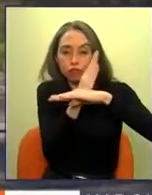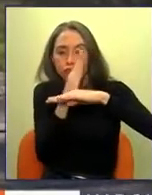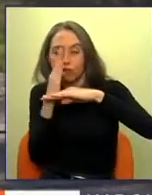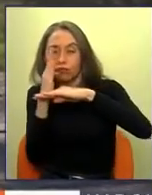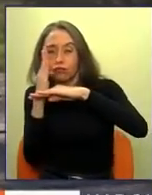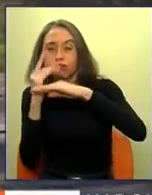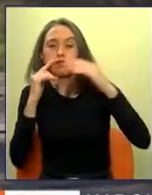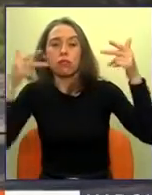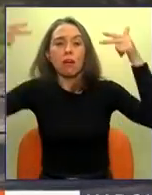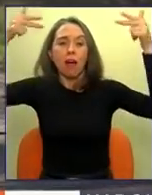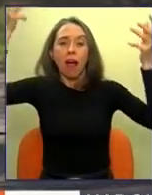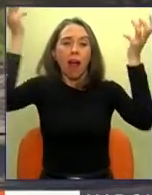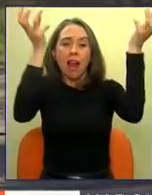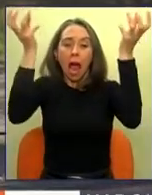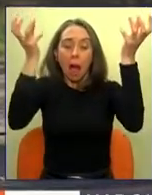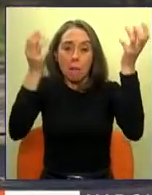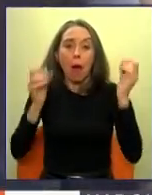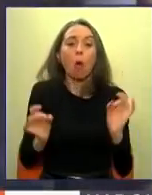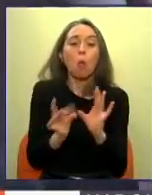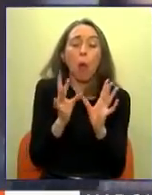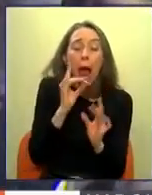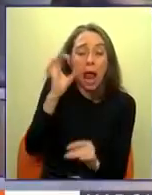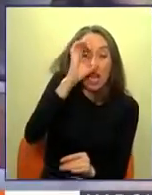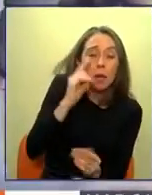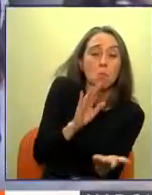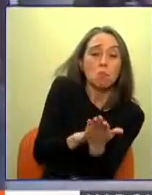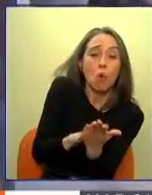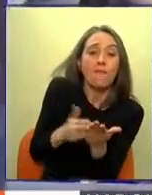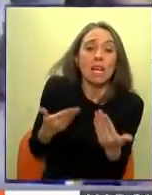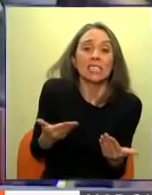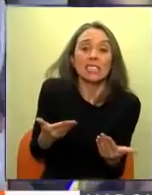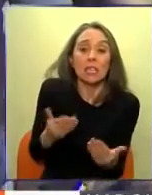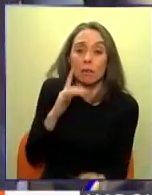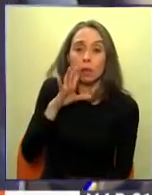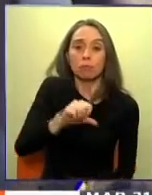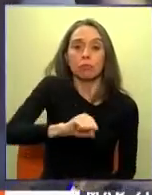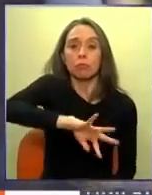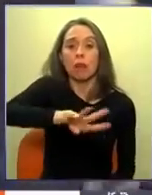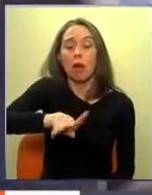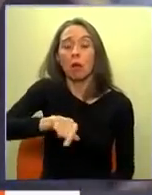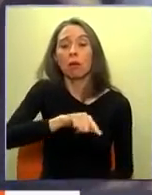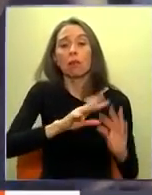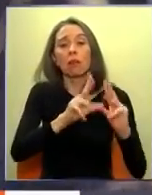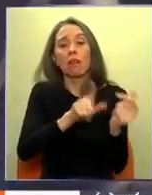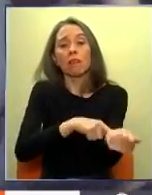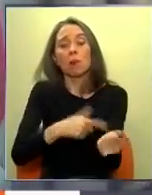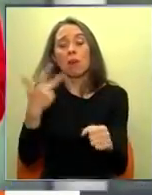Cualquier pista puede servir para dar con los responsables de esta tragedia familiar.